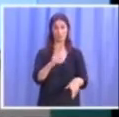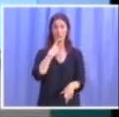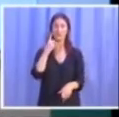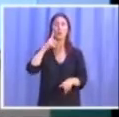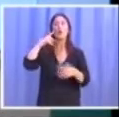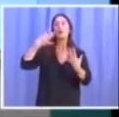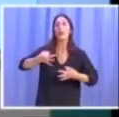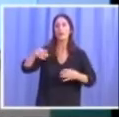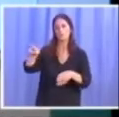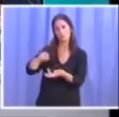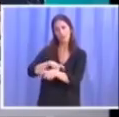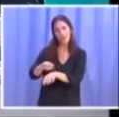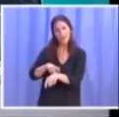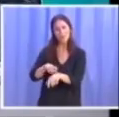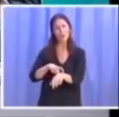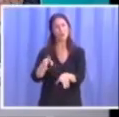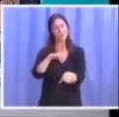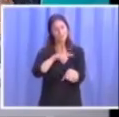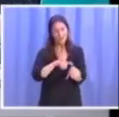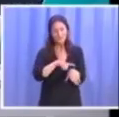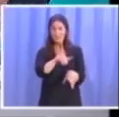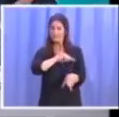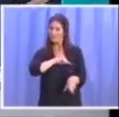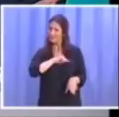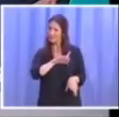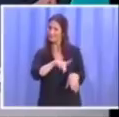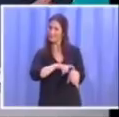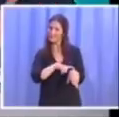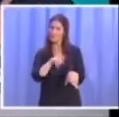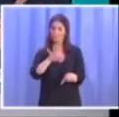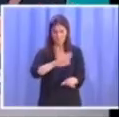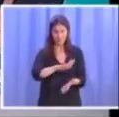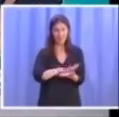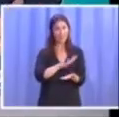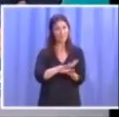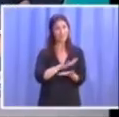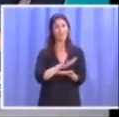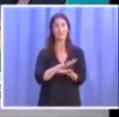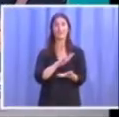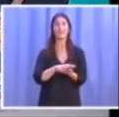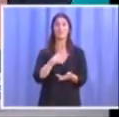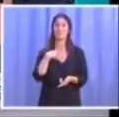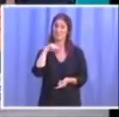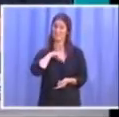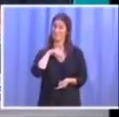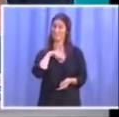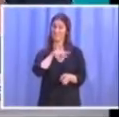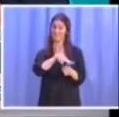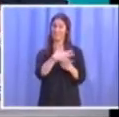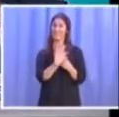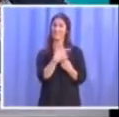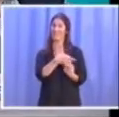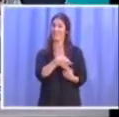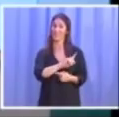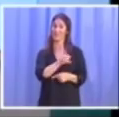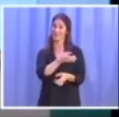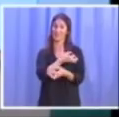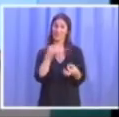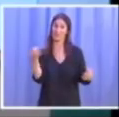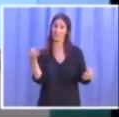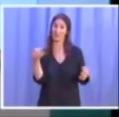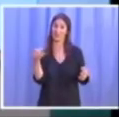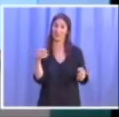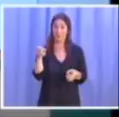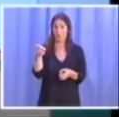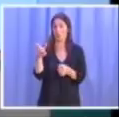Realidad. Le veo muy nervioso. No, quedan cuatro días. Nada. Si está tan seguro, ganará usted para el domingo. Nada, lo que pasa es que mucho me temo que la situación no va a ser la adecuada. ¿Se va a poner de acuerdo